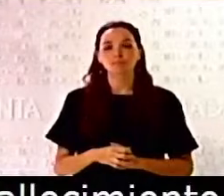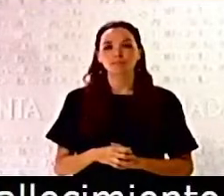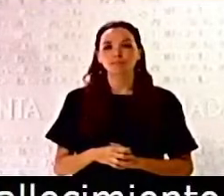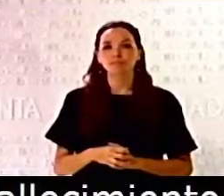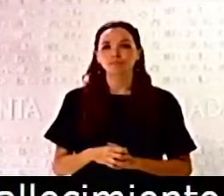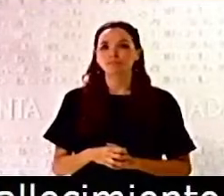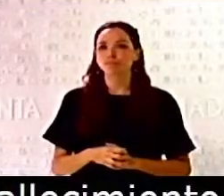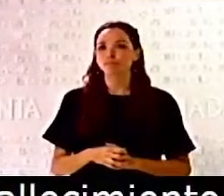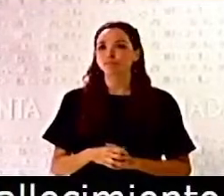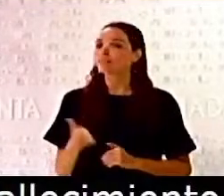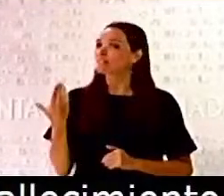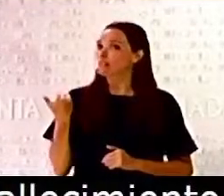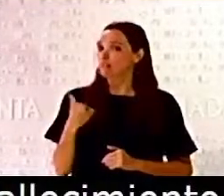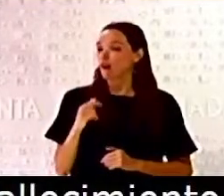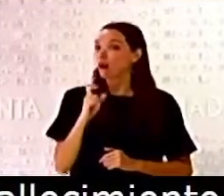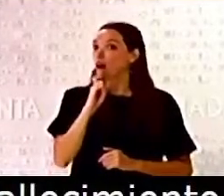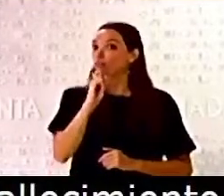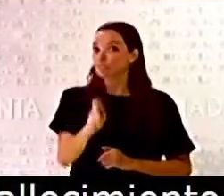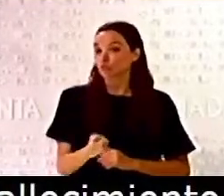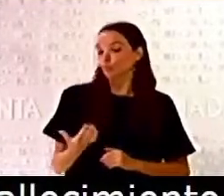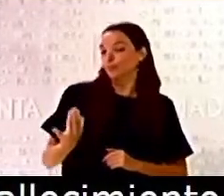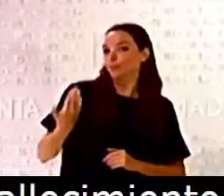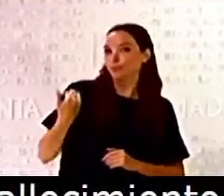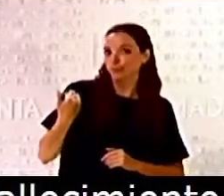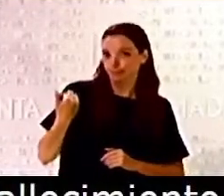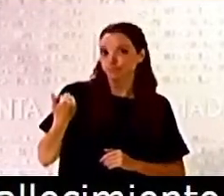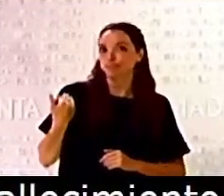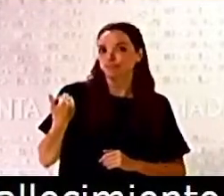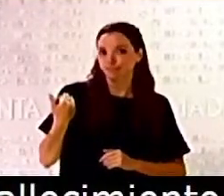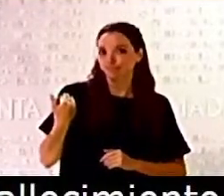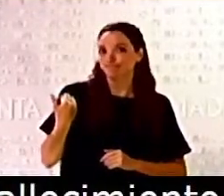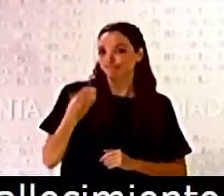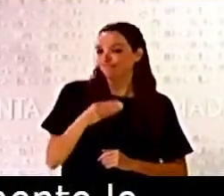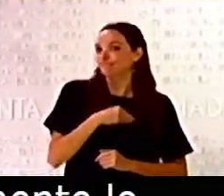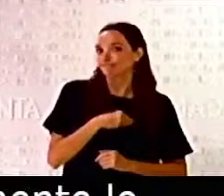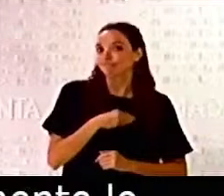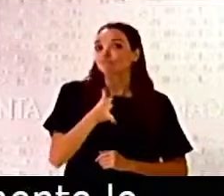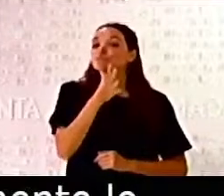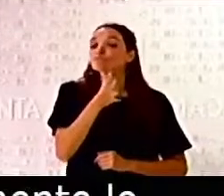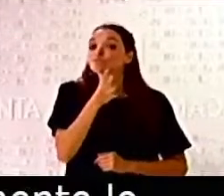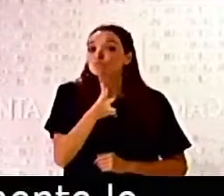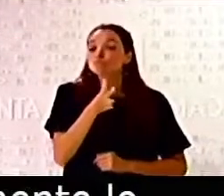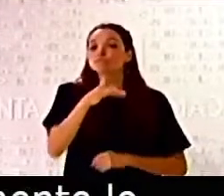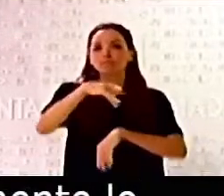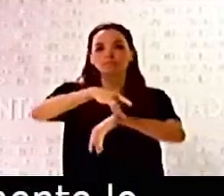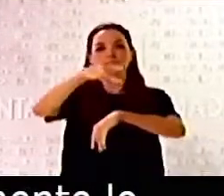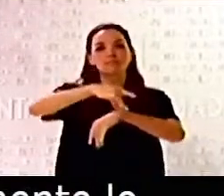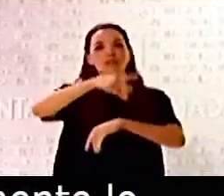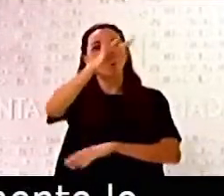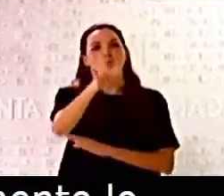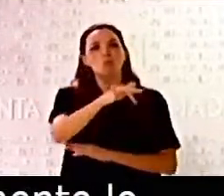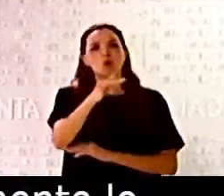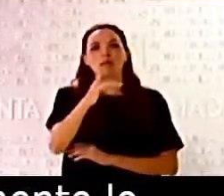Lamentablemente, lo avisamos ya en su día, las cifras de incidencia acumulada durante tanto